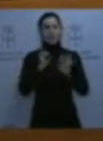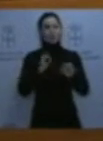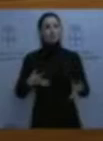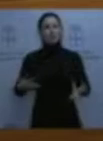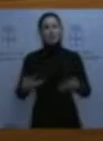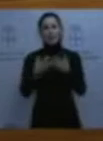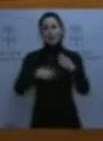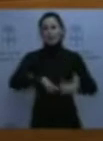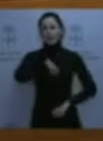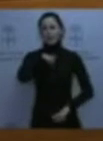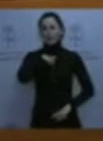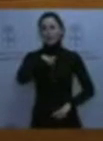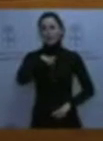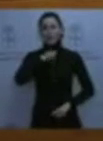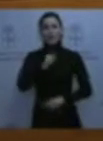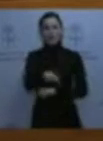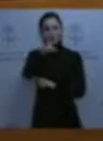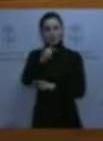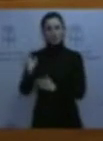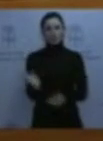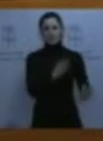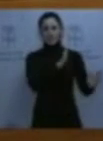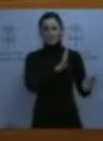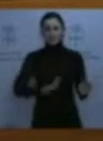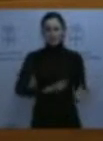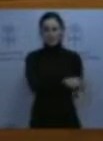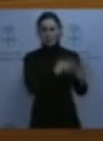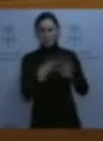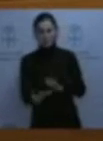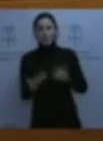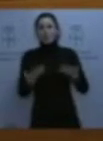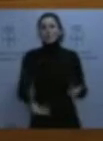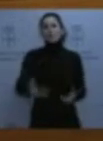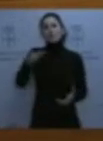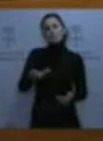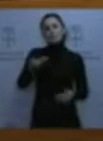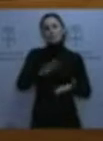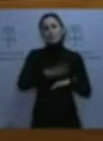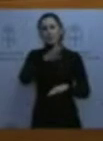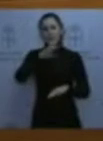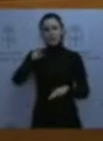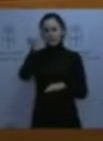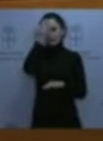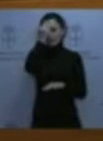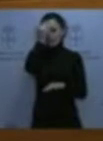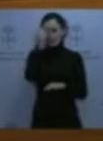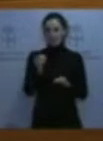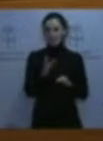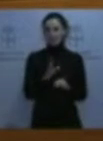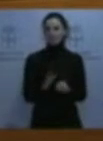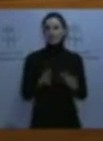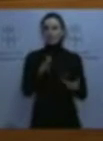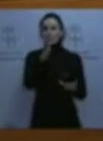y la transición. Para el pueblo asturiano es especialmente importante preservar su memoria y garantizar el